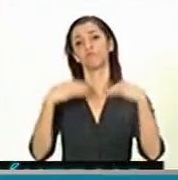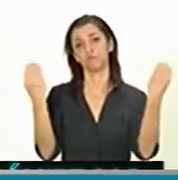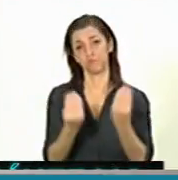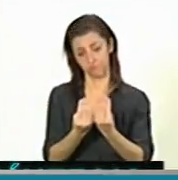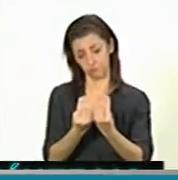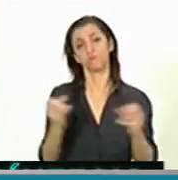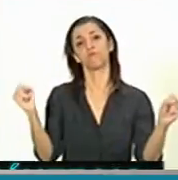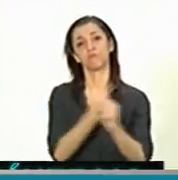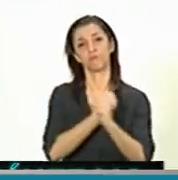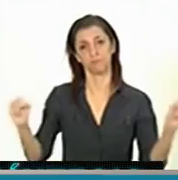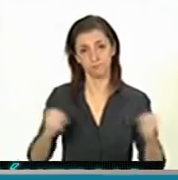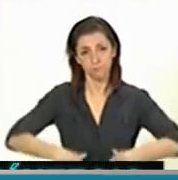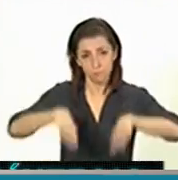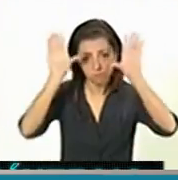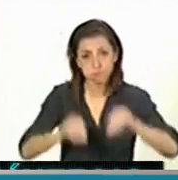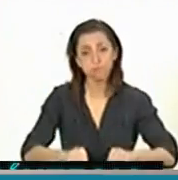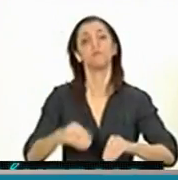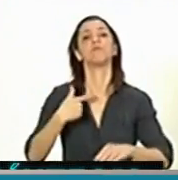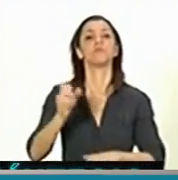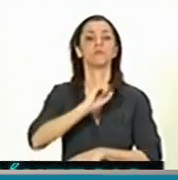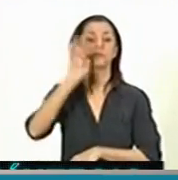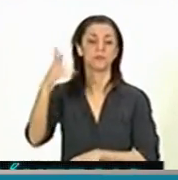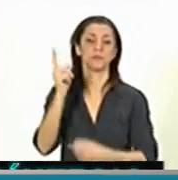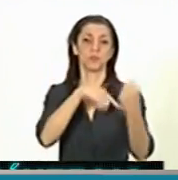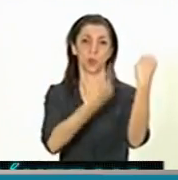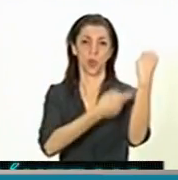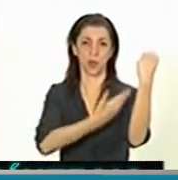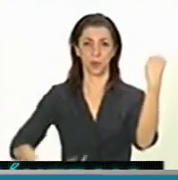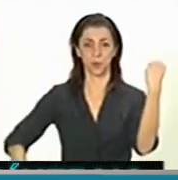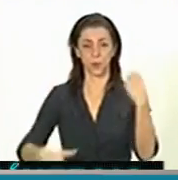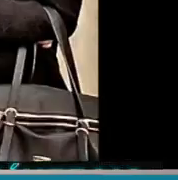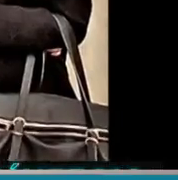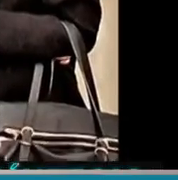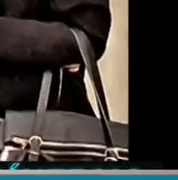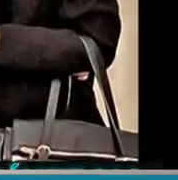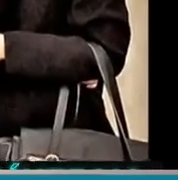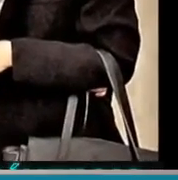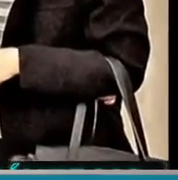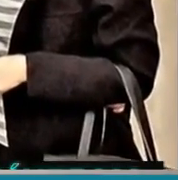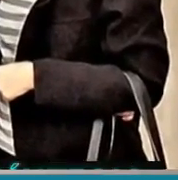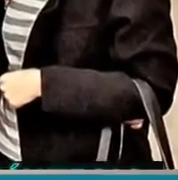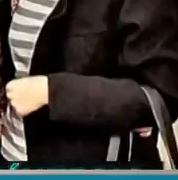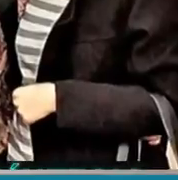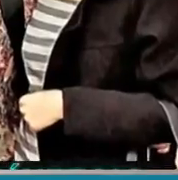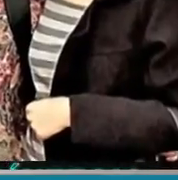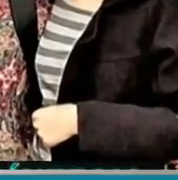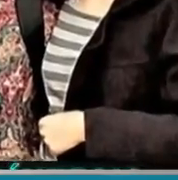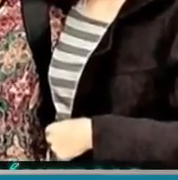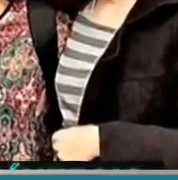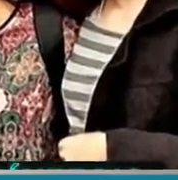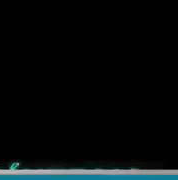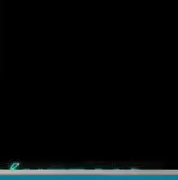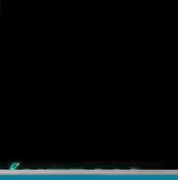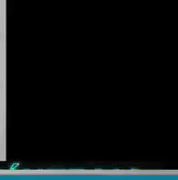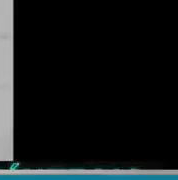mensual a estos niños. A ver, si la familia que queda sin su mamá son 5 niños, por